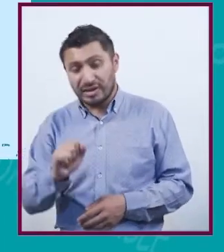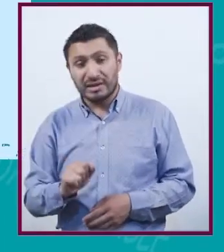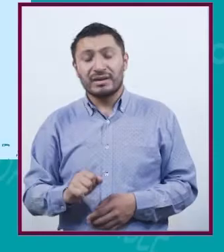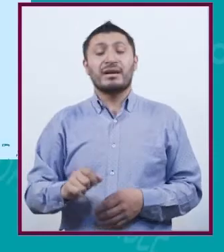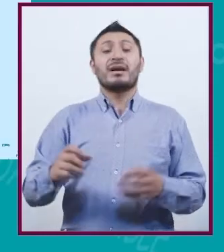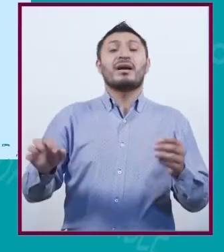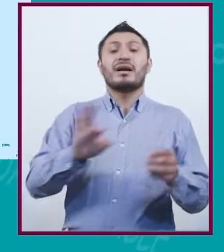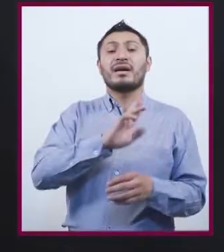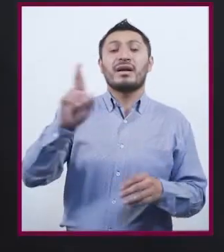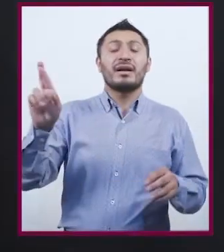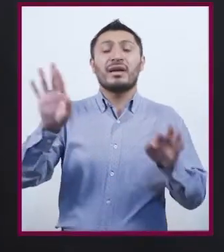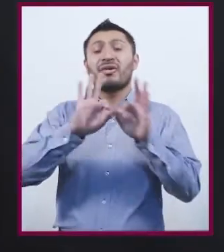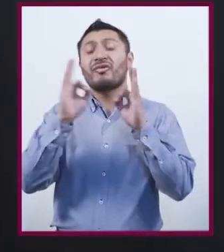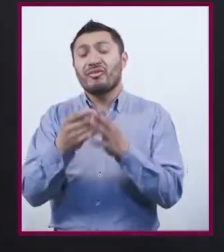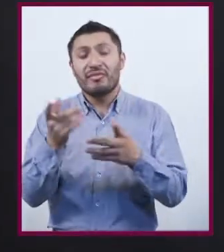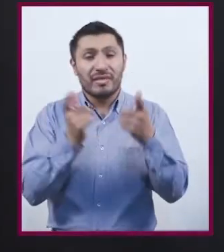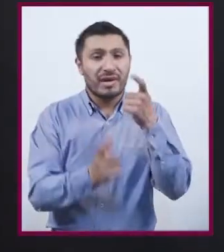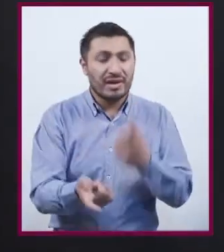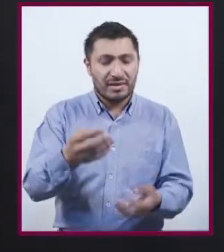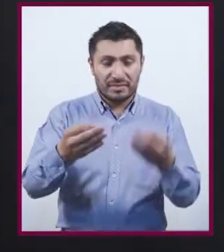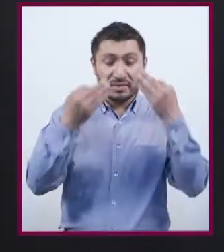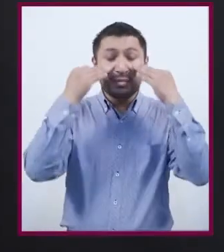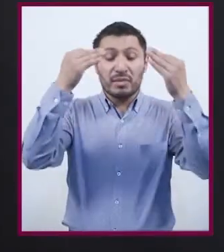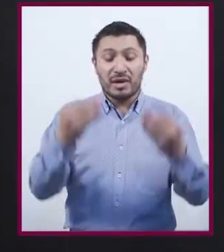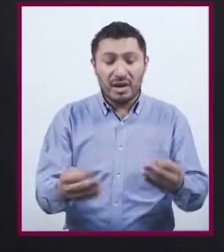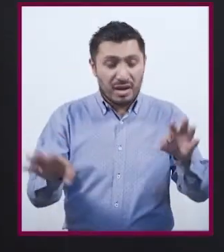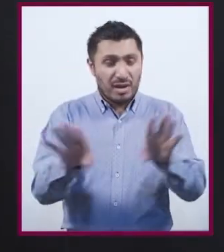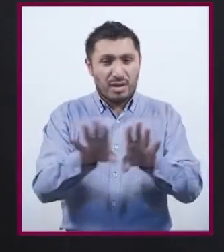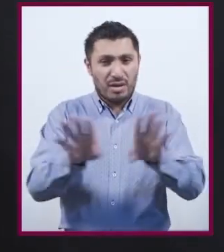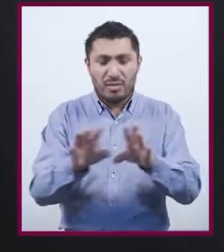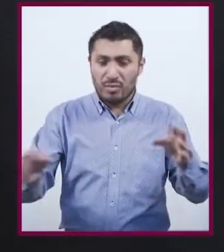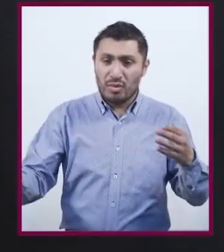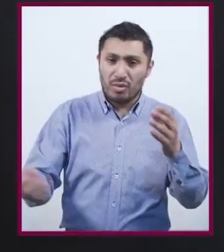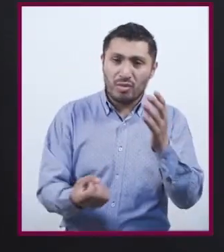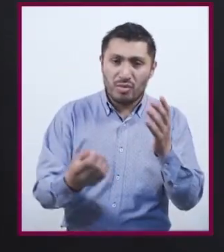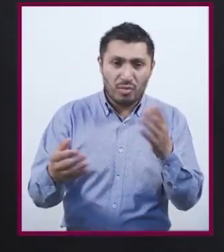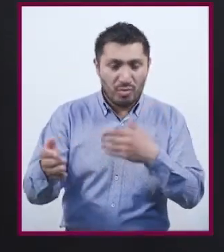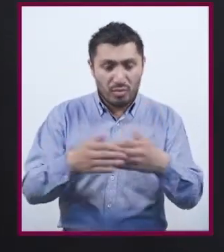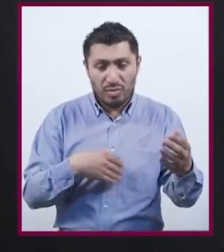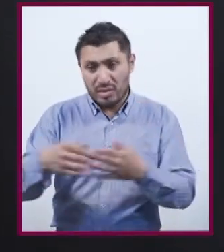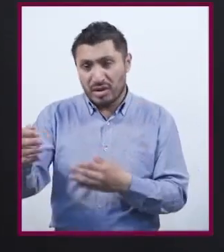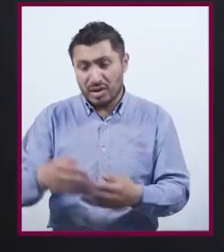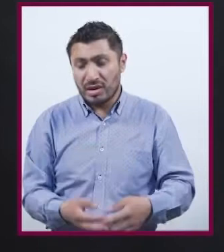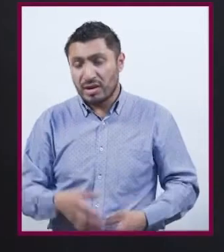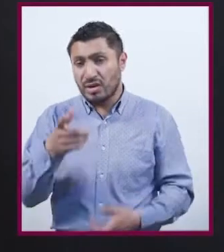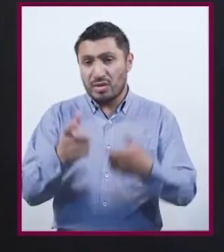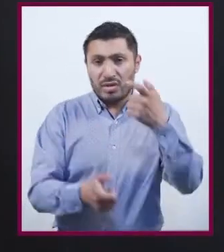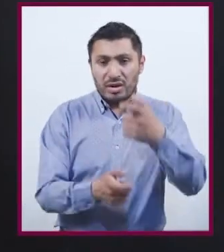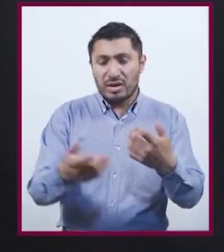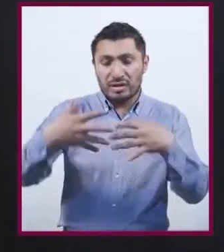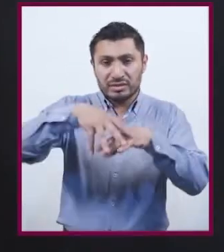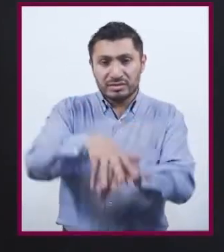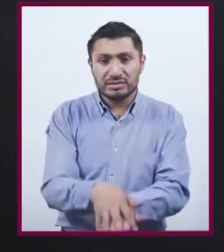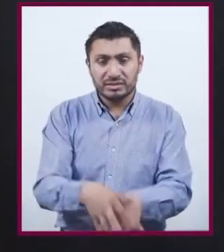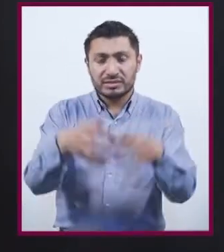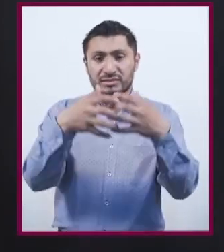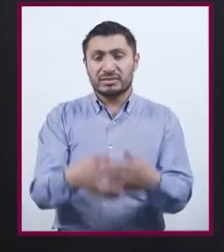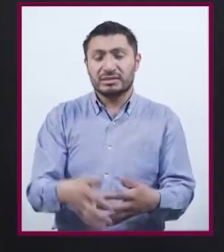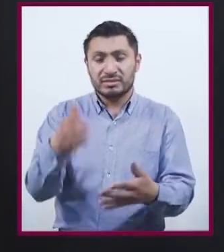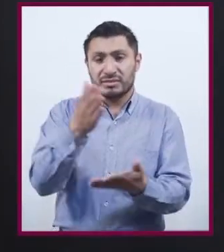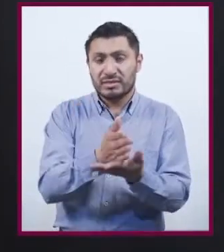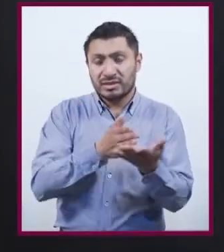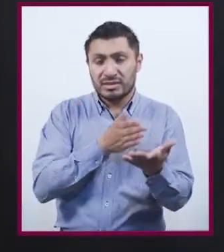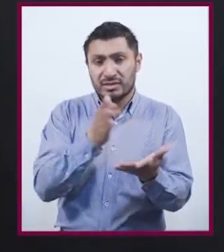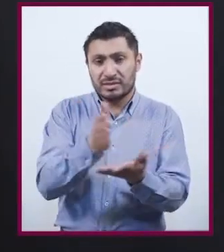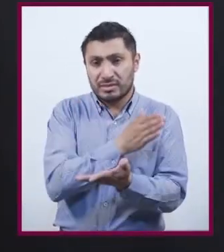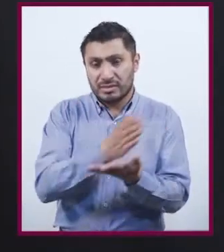y California. Las reformas económicas contemplaron principalmente la renovación del Tribunal de Cuentas y la introducción